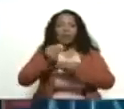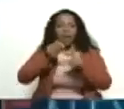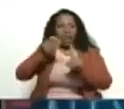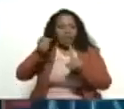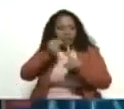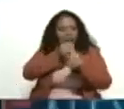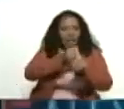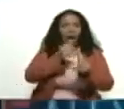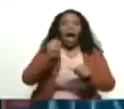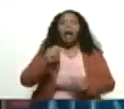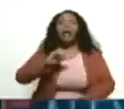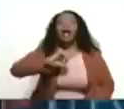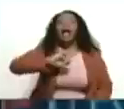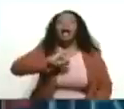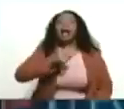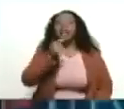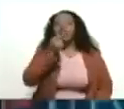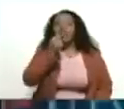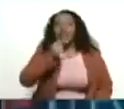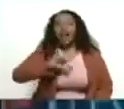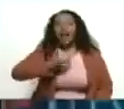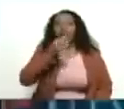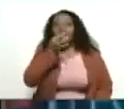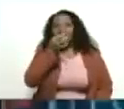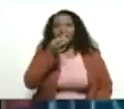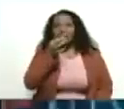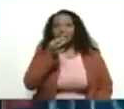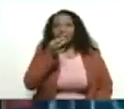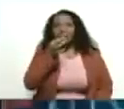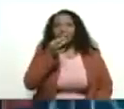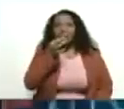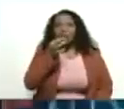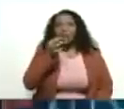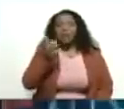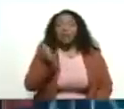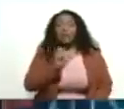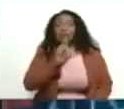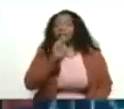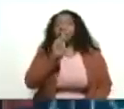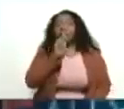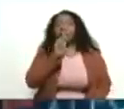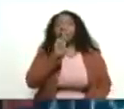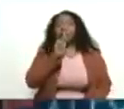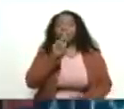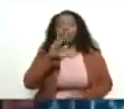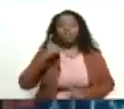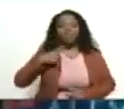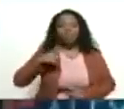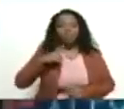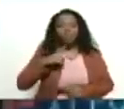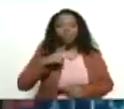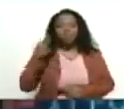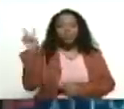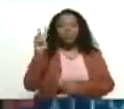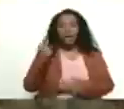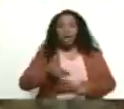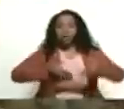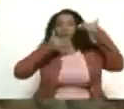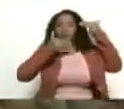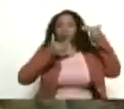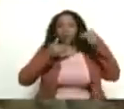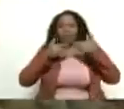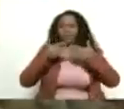en Cabo Verde, en la barbaridad de haber retenido a un diplomático venezolano, no